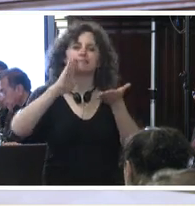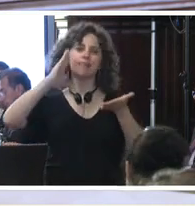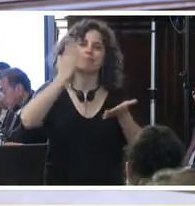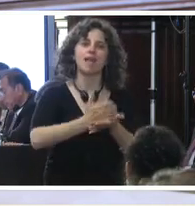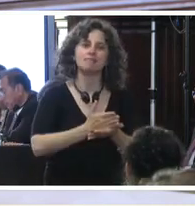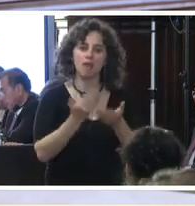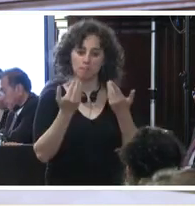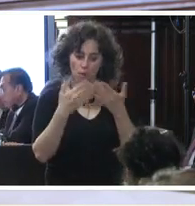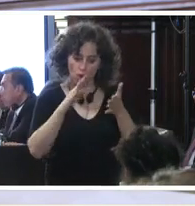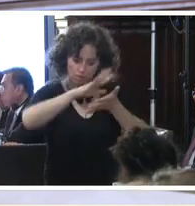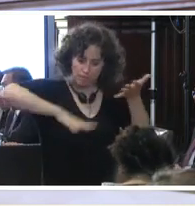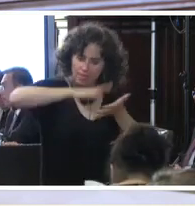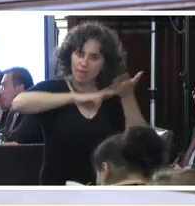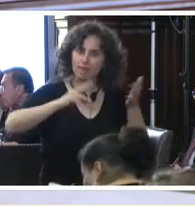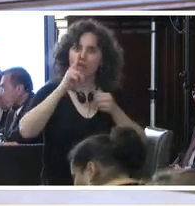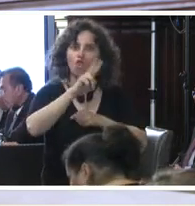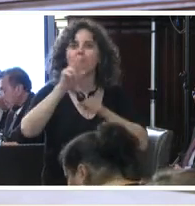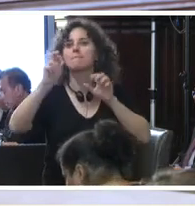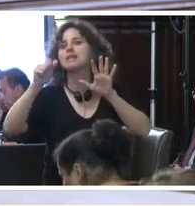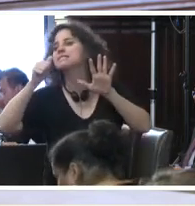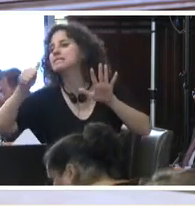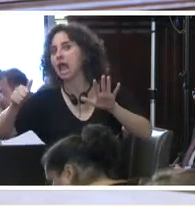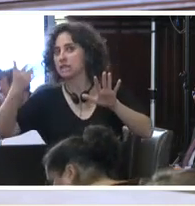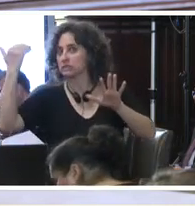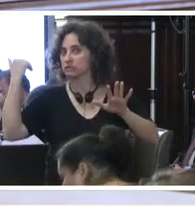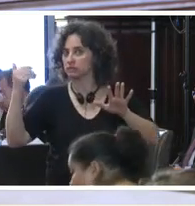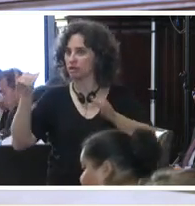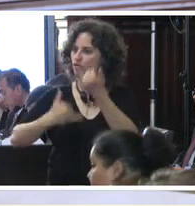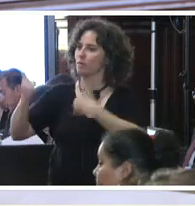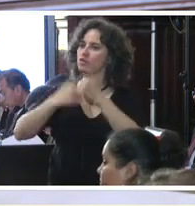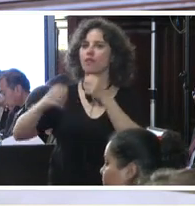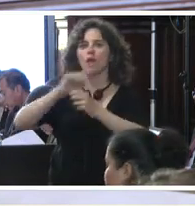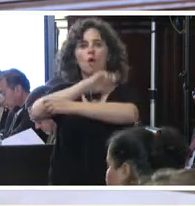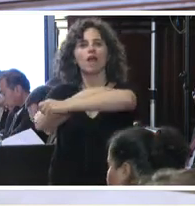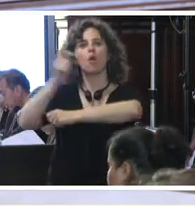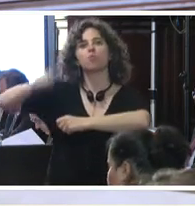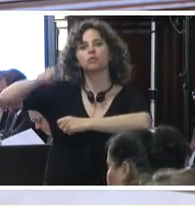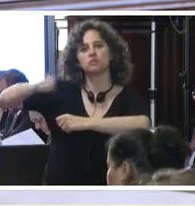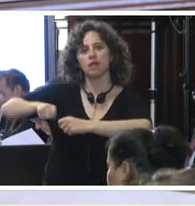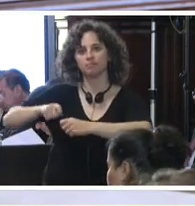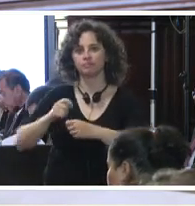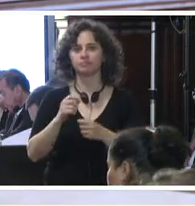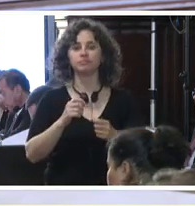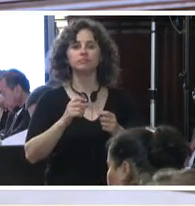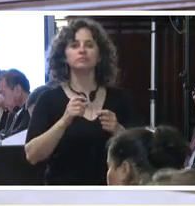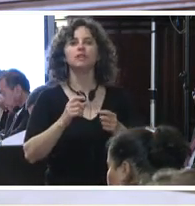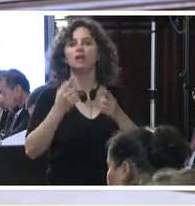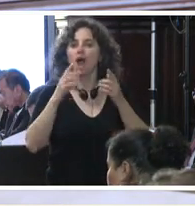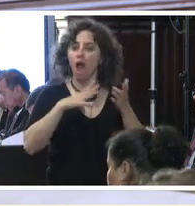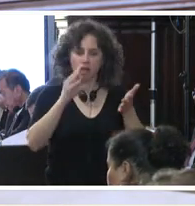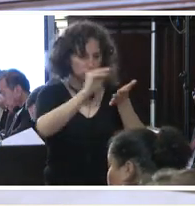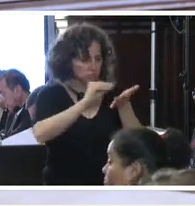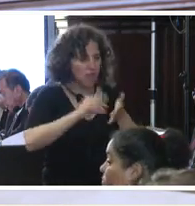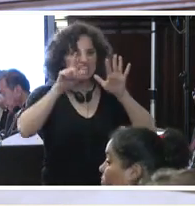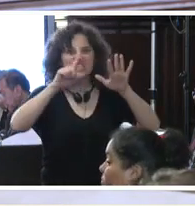expedientes abiertos desde el año 2006. Esta es información del Poder Judicial. La CNDH registra más de 7,000 quejas